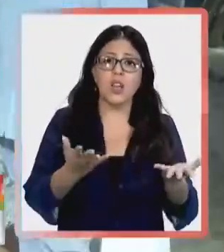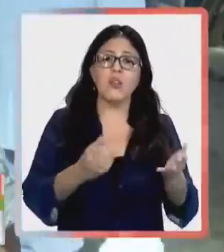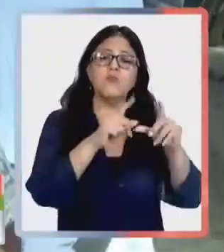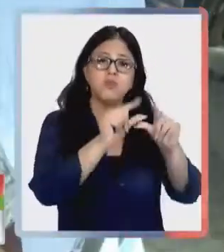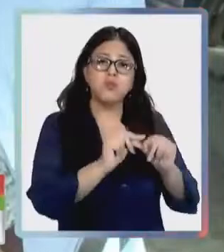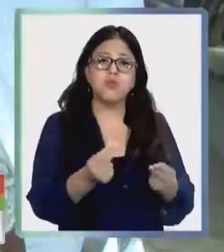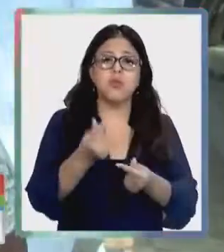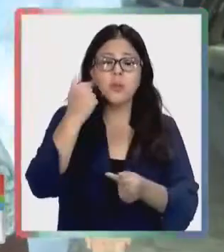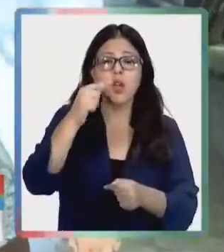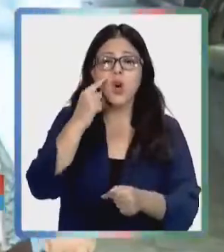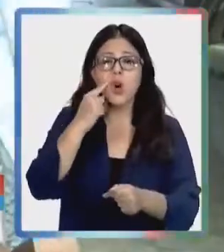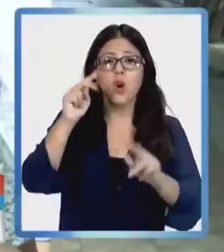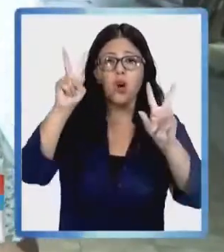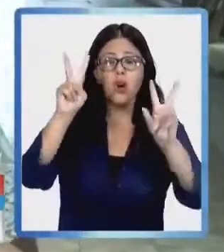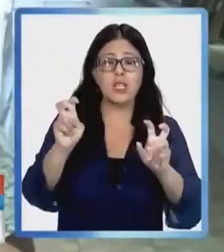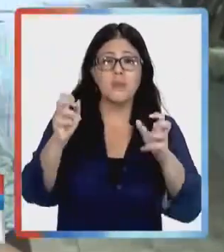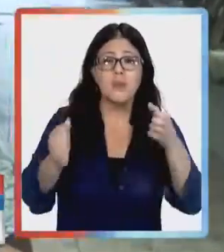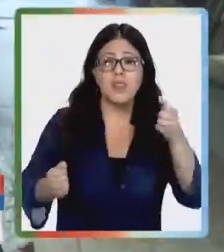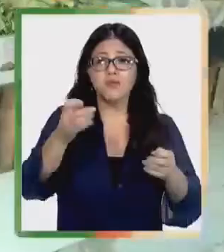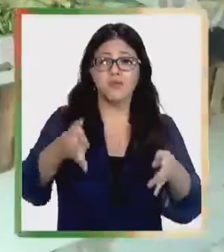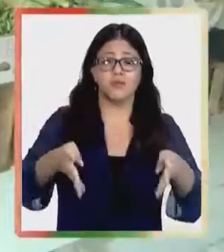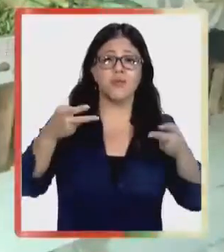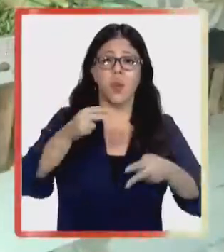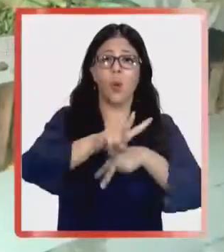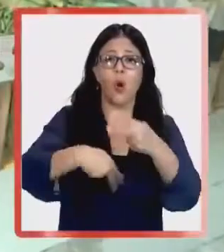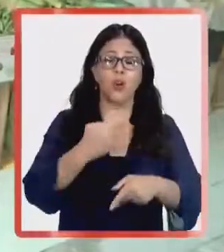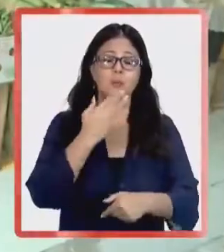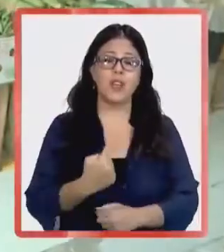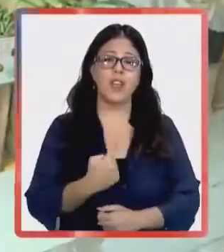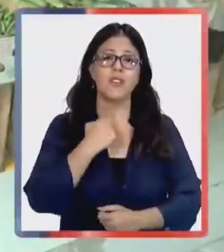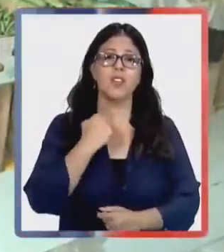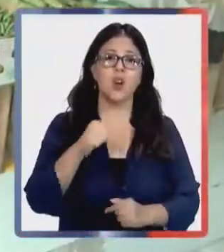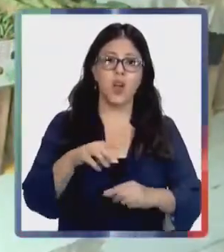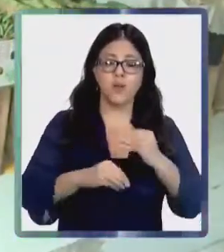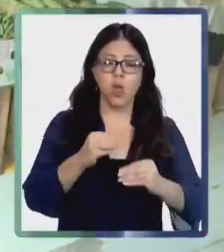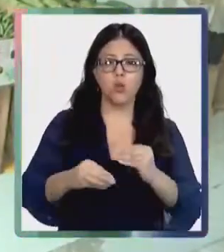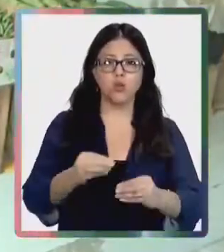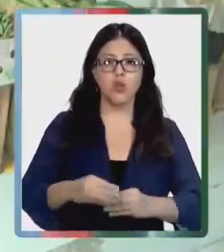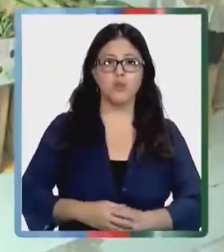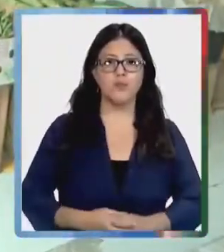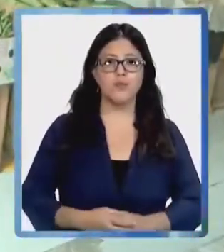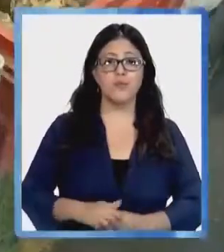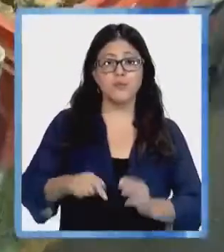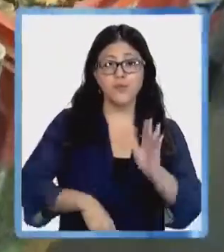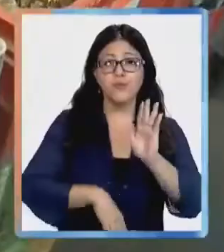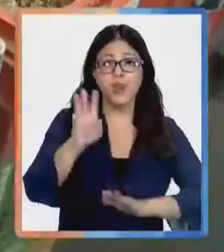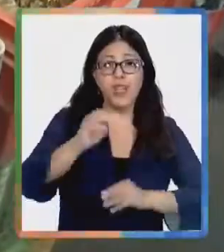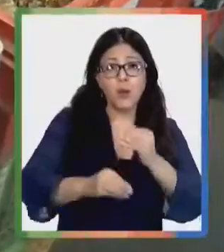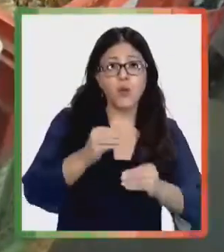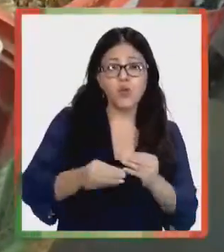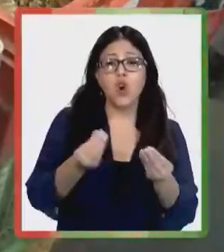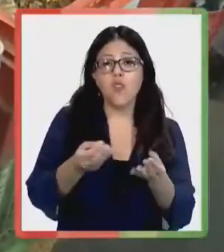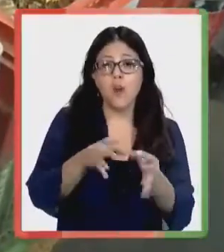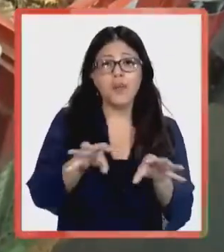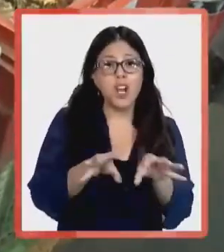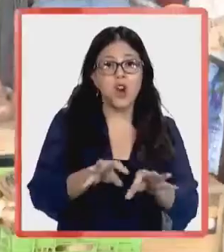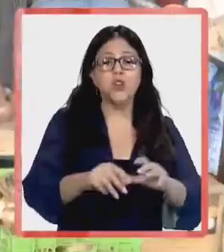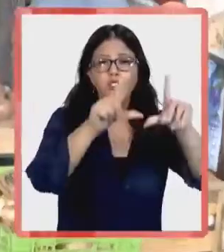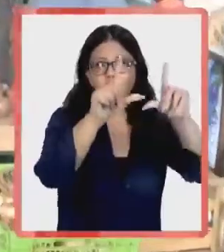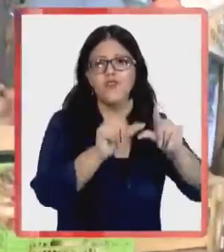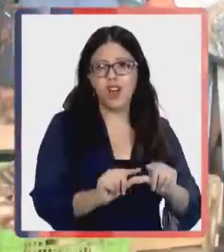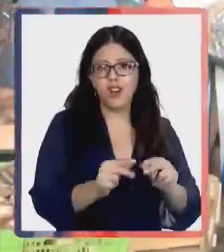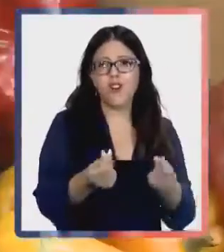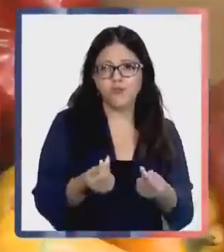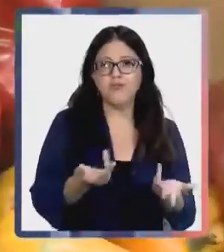creo que el efecto del paro de camioneros también afectó un poquito la producción. Cuando hay mayor producción obviamente en los productos